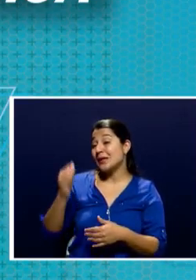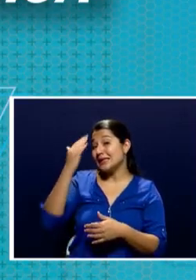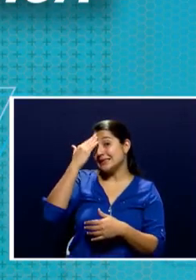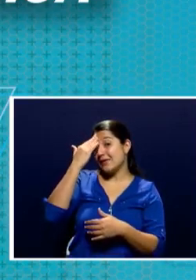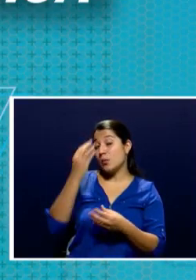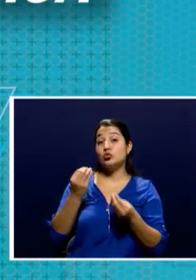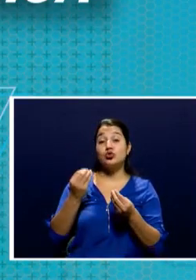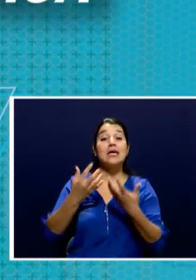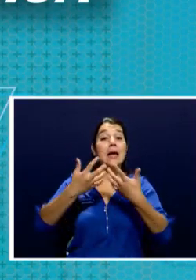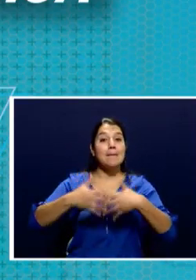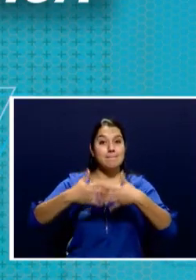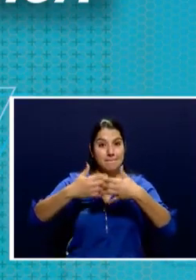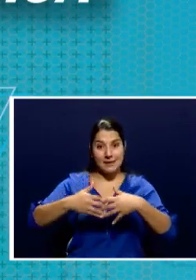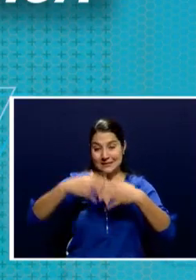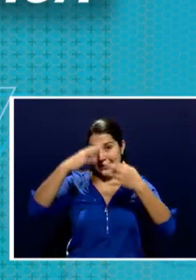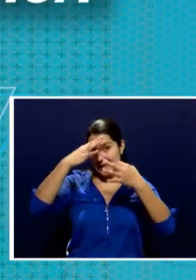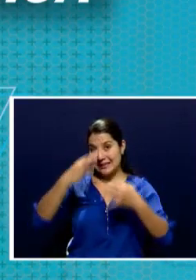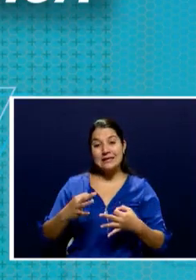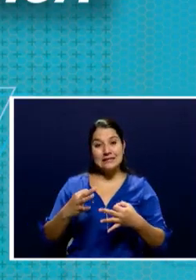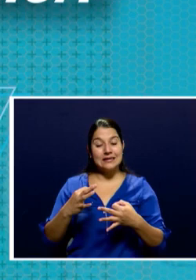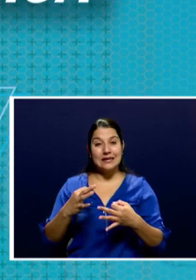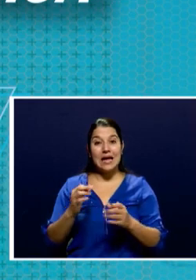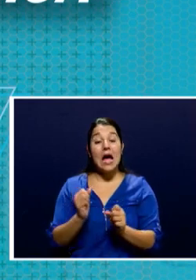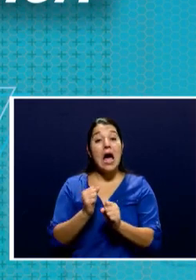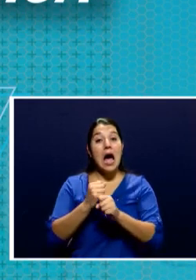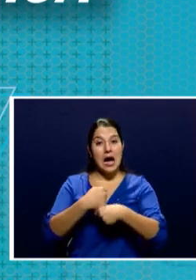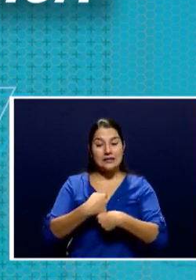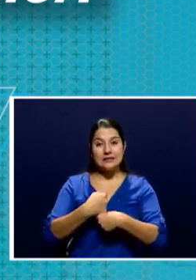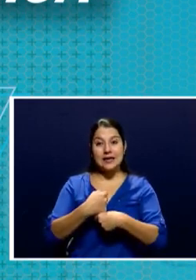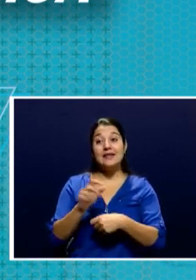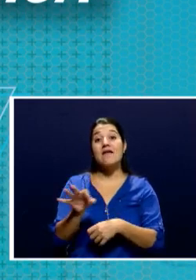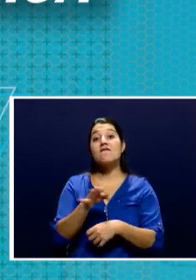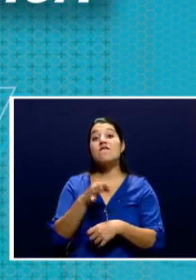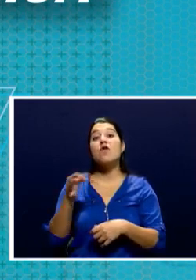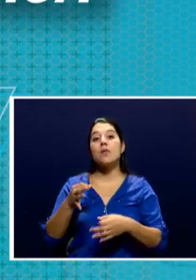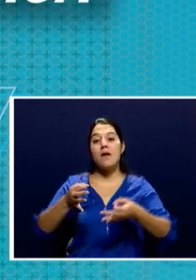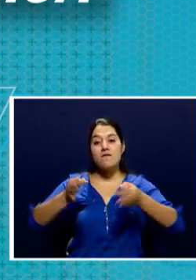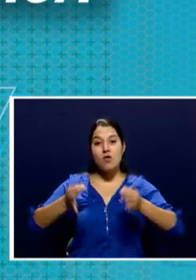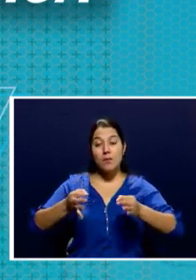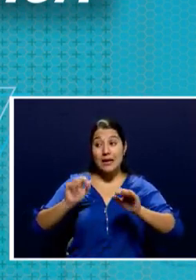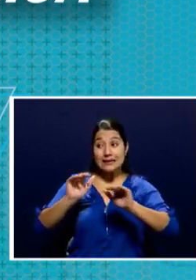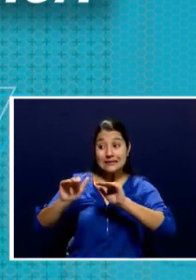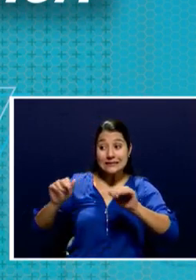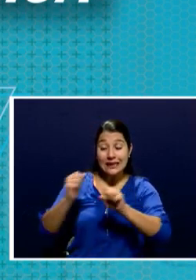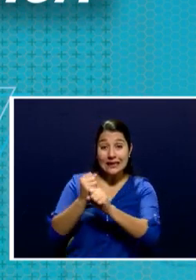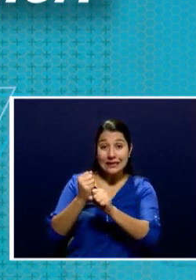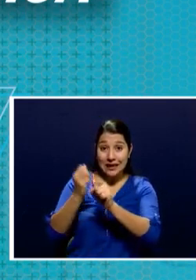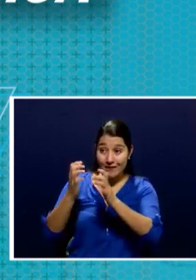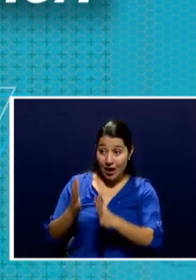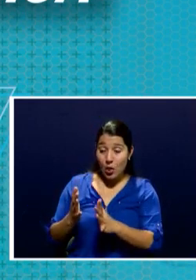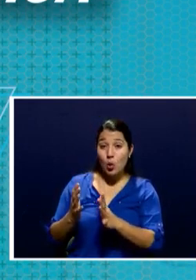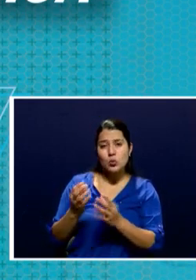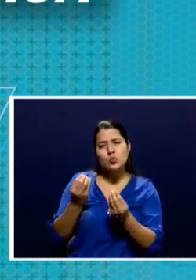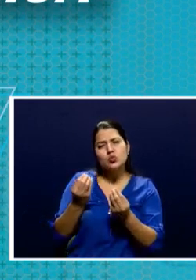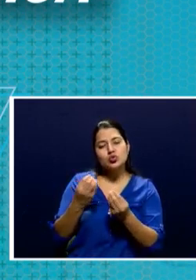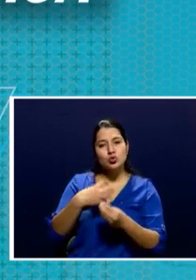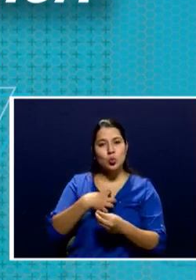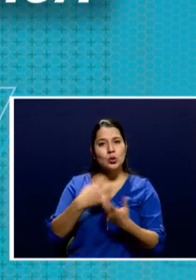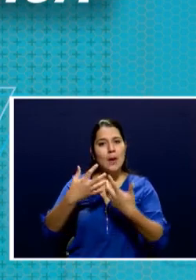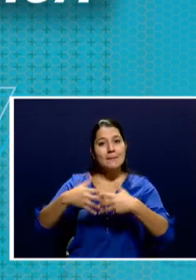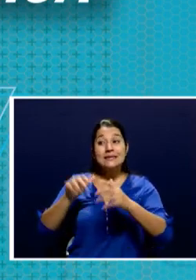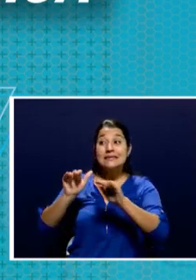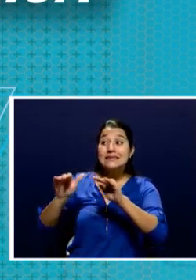la decisión, ¿verdad?, de hacer formalmente la comunicación a sus colaboradores de que van a solicitar una reducción de la jornada,